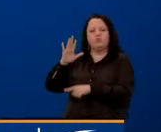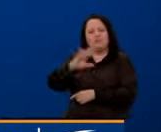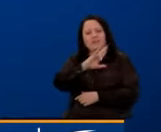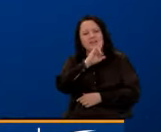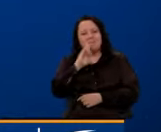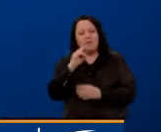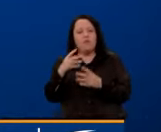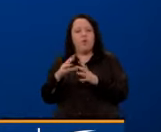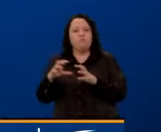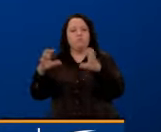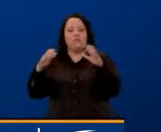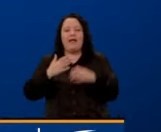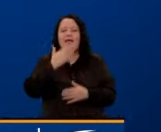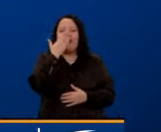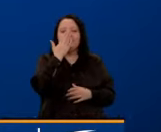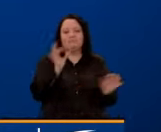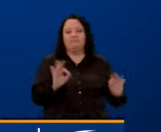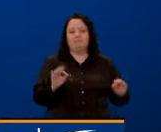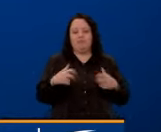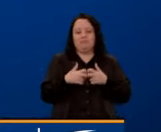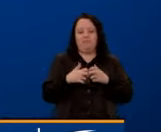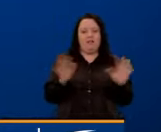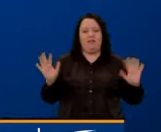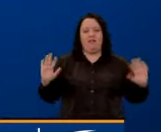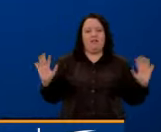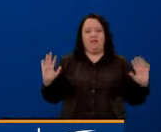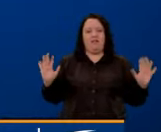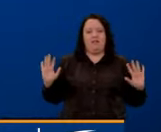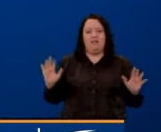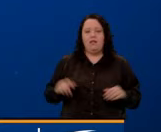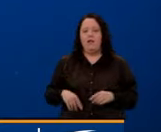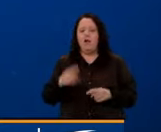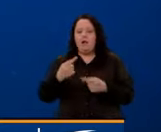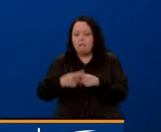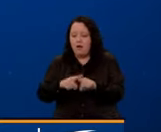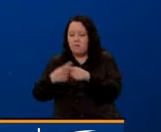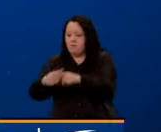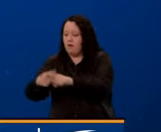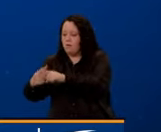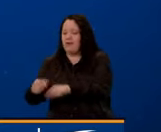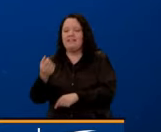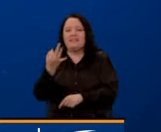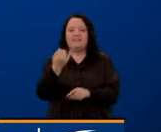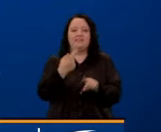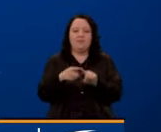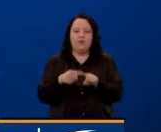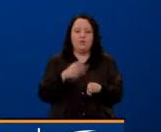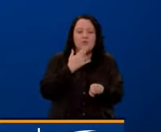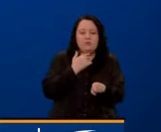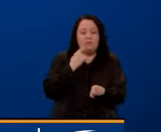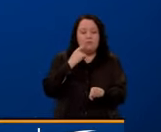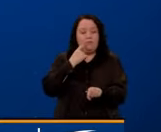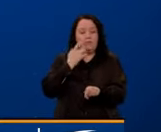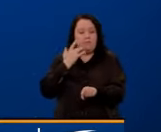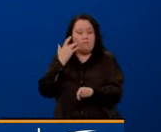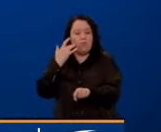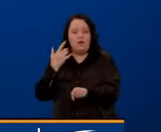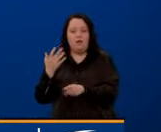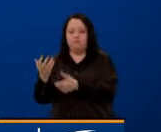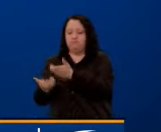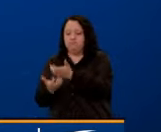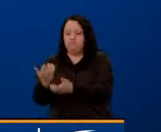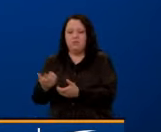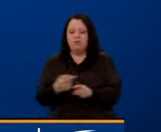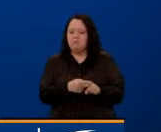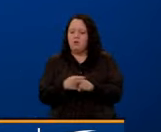cocinar sin gas sin electricidad a cambio 13 diferentes tipos de madera algunas dulces margas ácidas y su cocción va